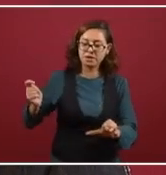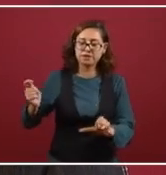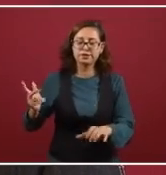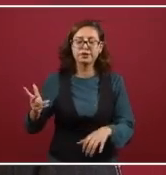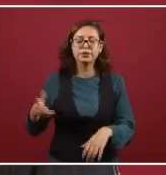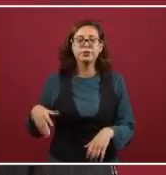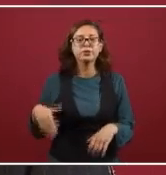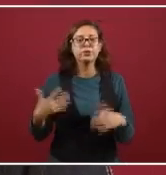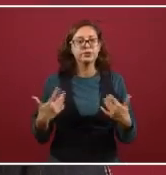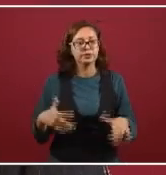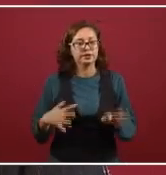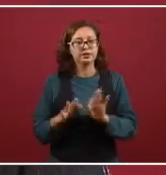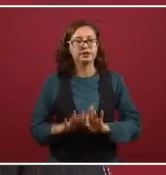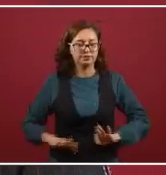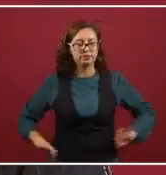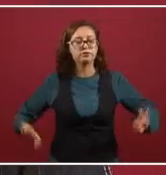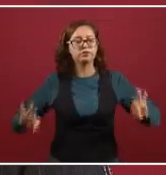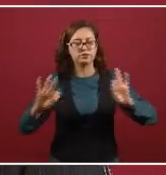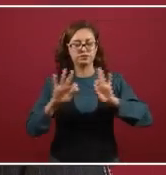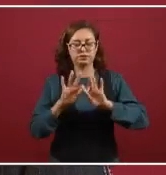creo, importante.